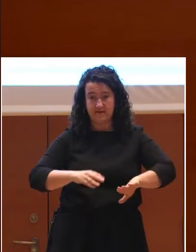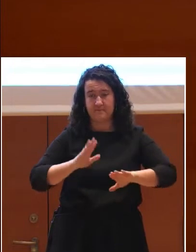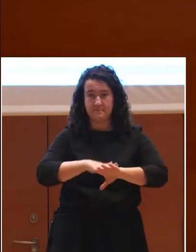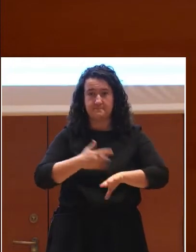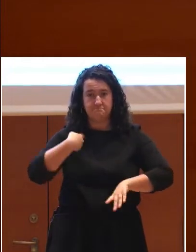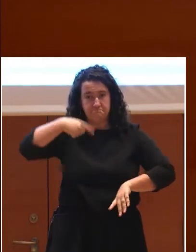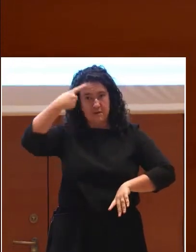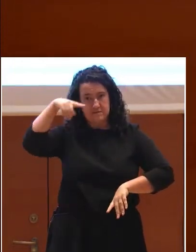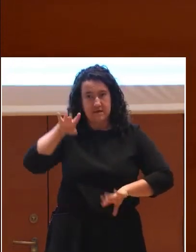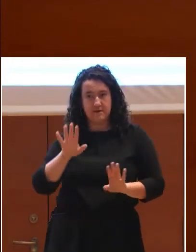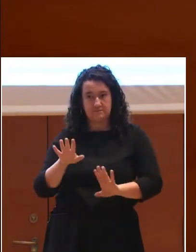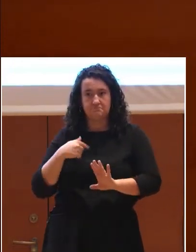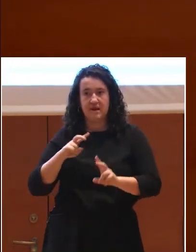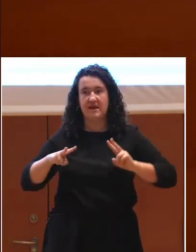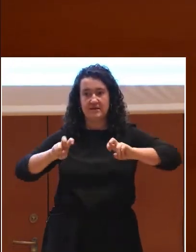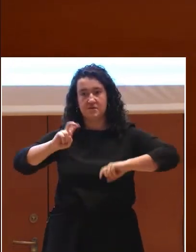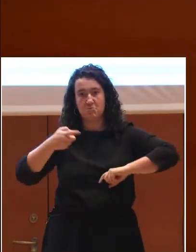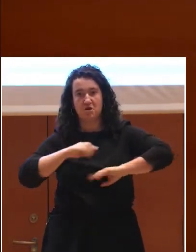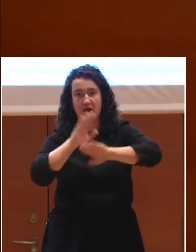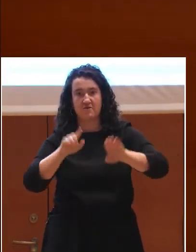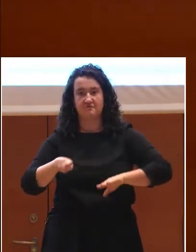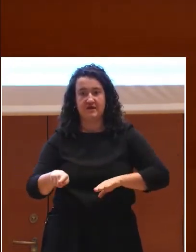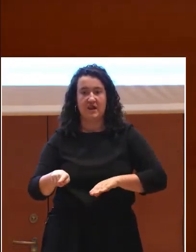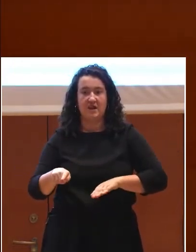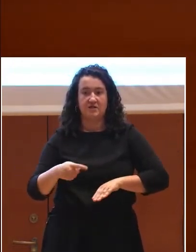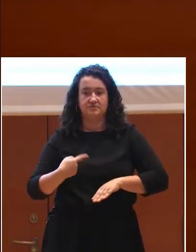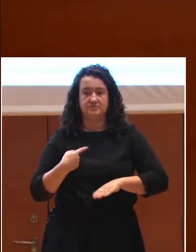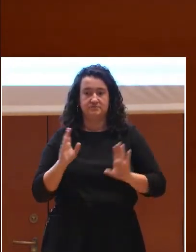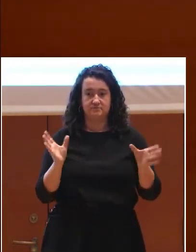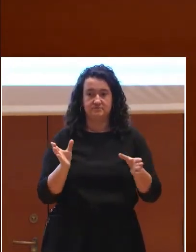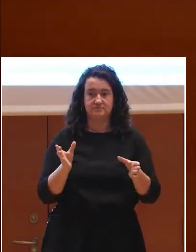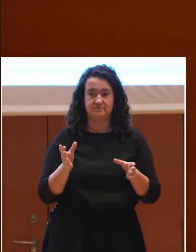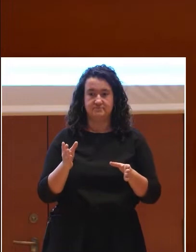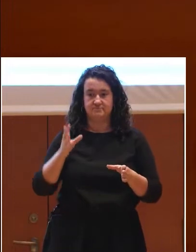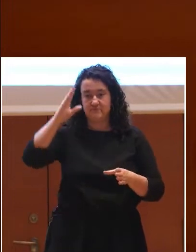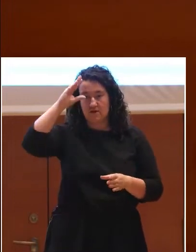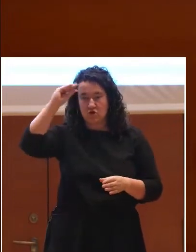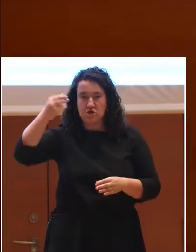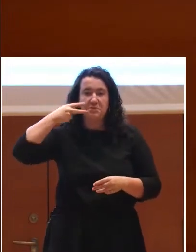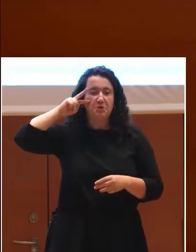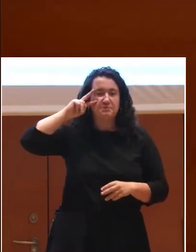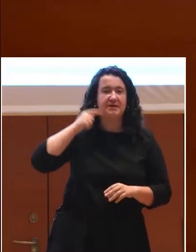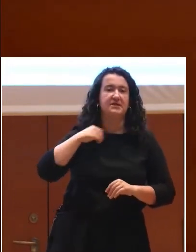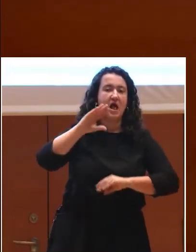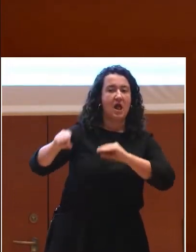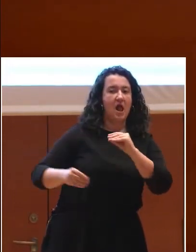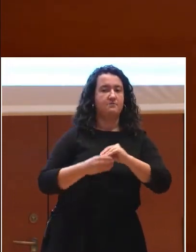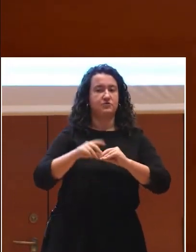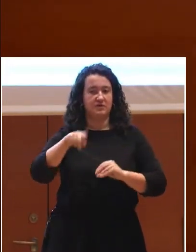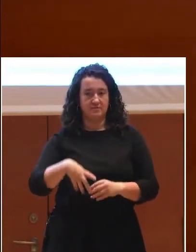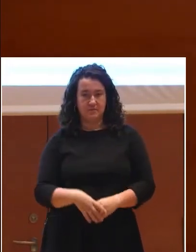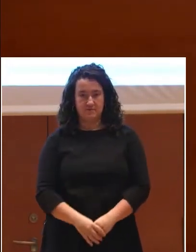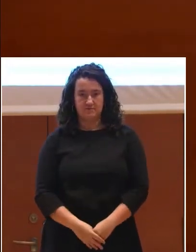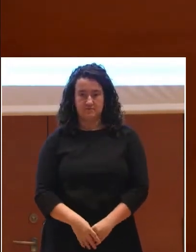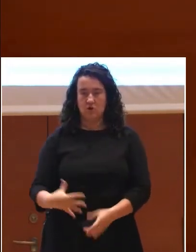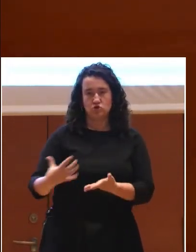vamos a aprovechar esta última parte de la jornada para conocer otras iniciativas que sin lugar a dudas aportan a este